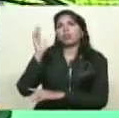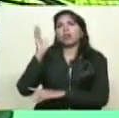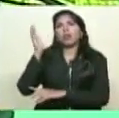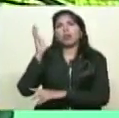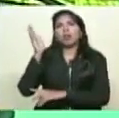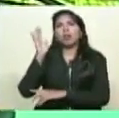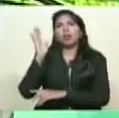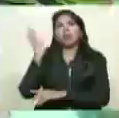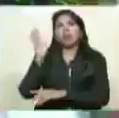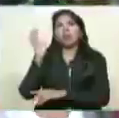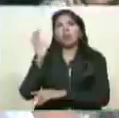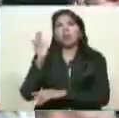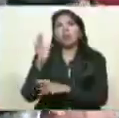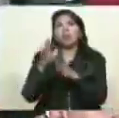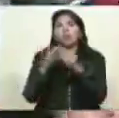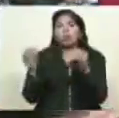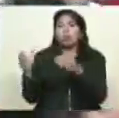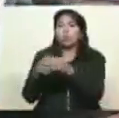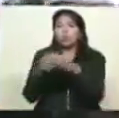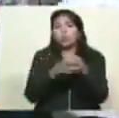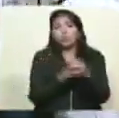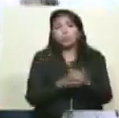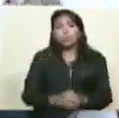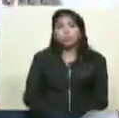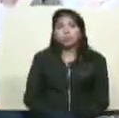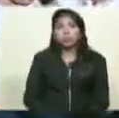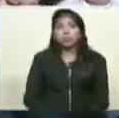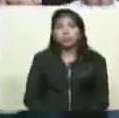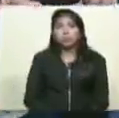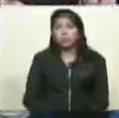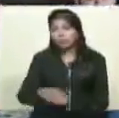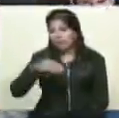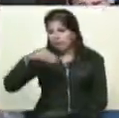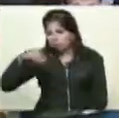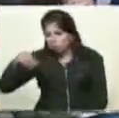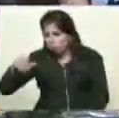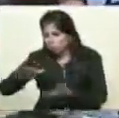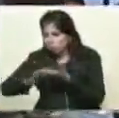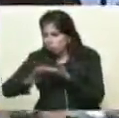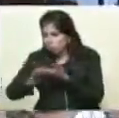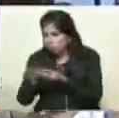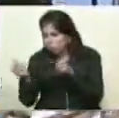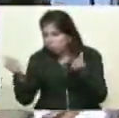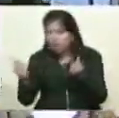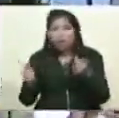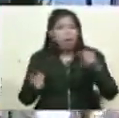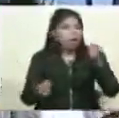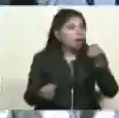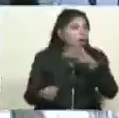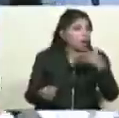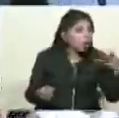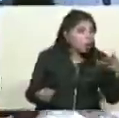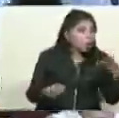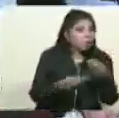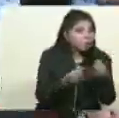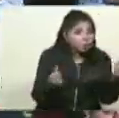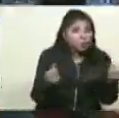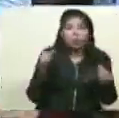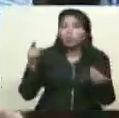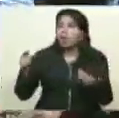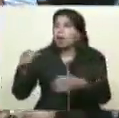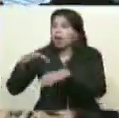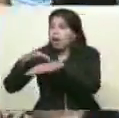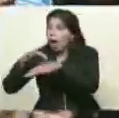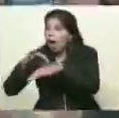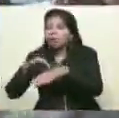CPT. Decisiones en el campo del azúcar, del arroz, de la carne, de la